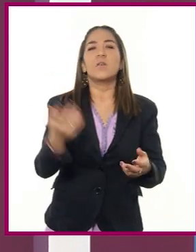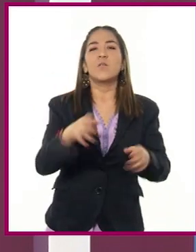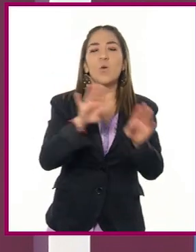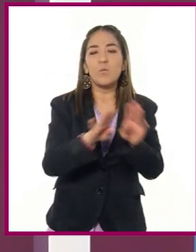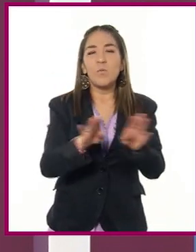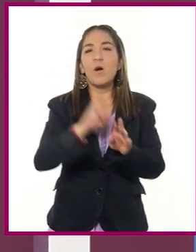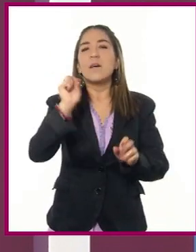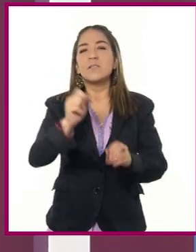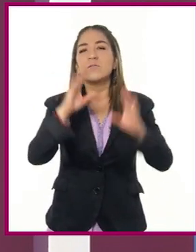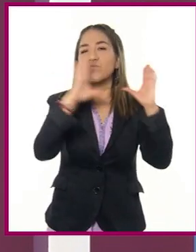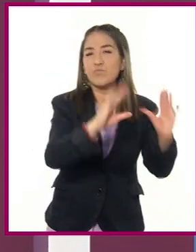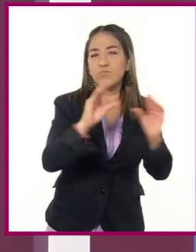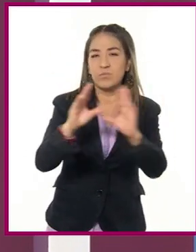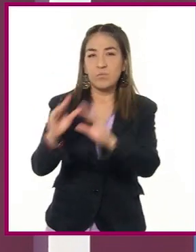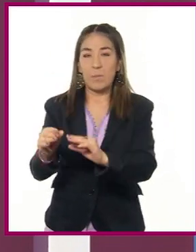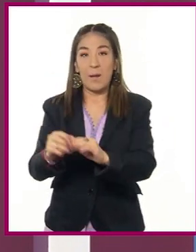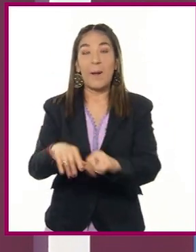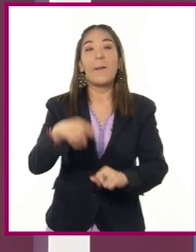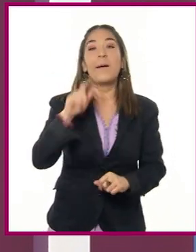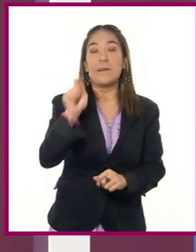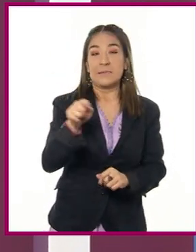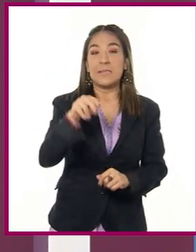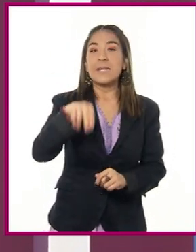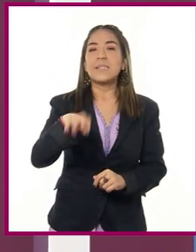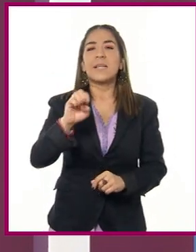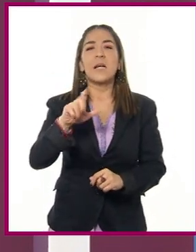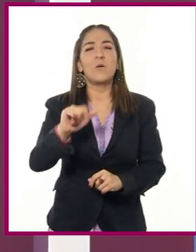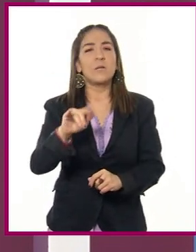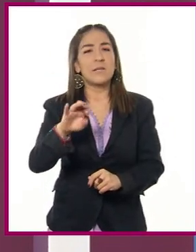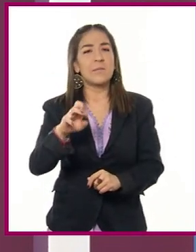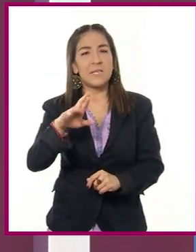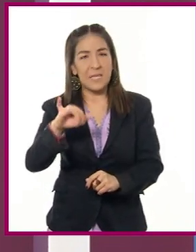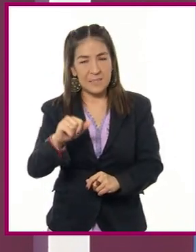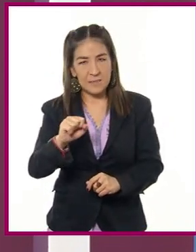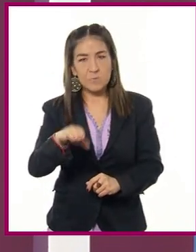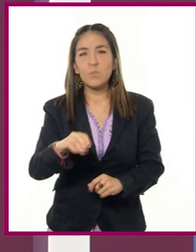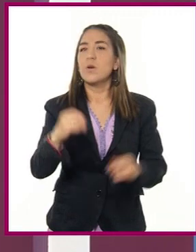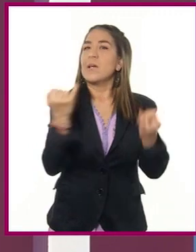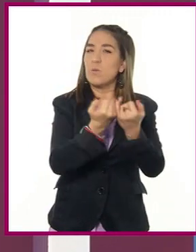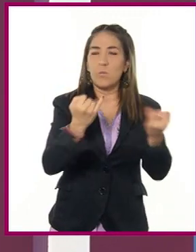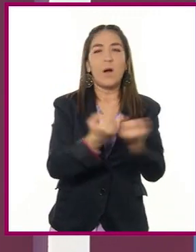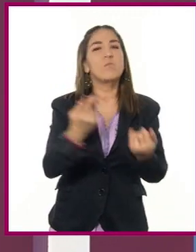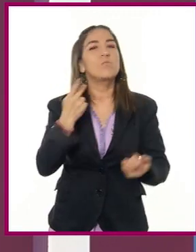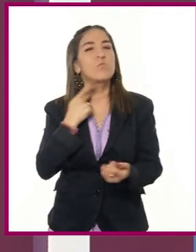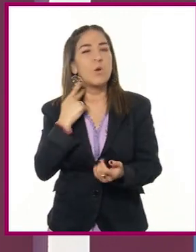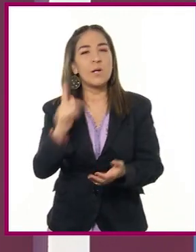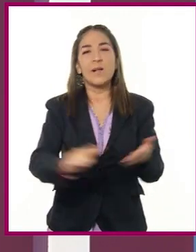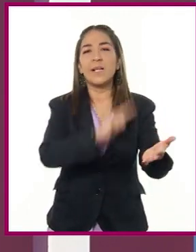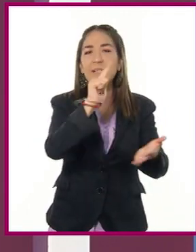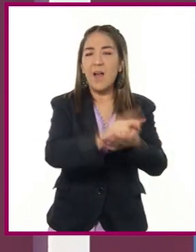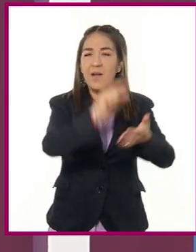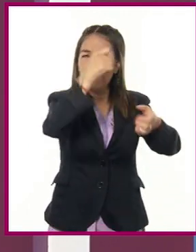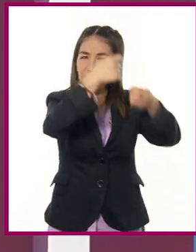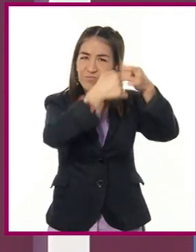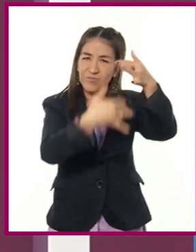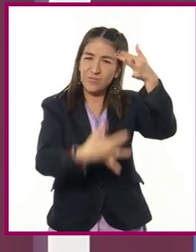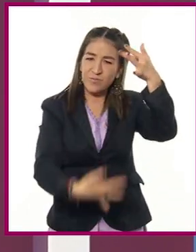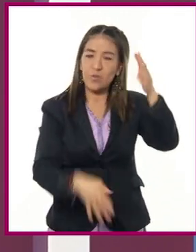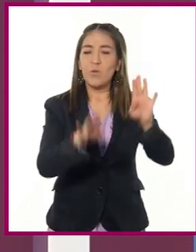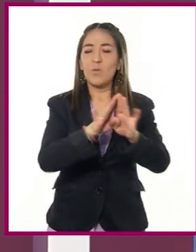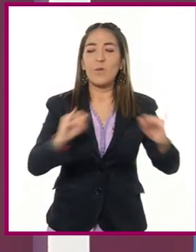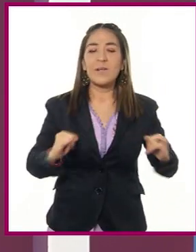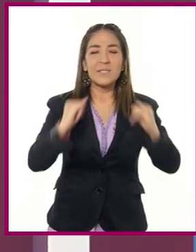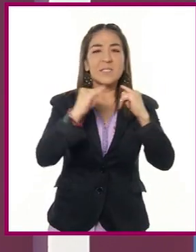juristas. Pero el neoliberalismo es también un programa político, una serie de leyes, arreglos